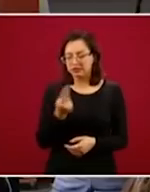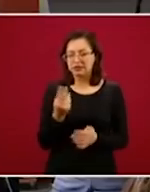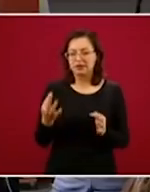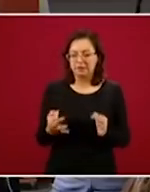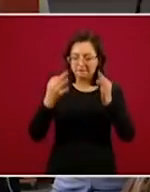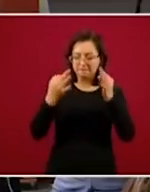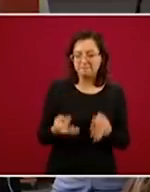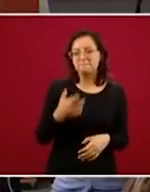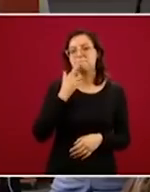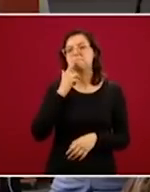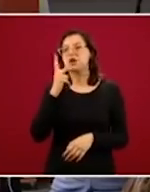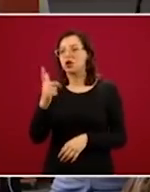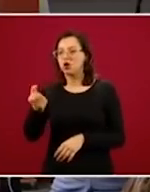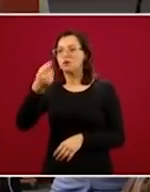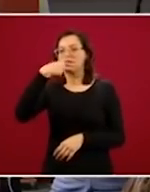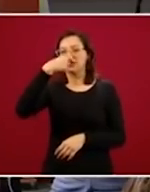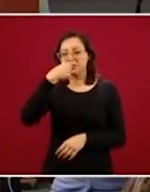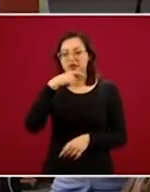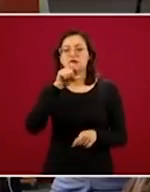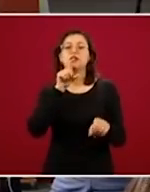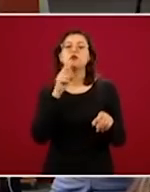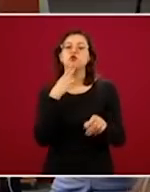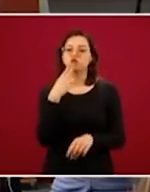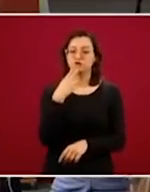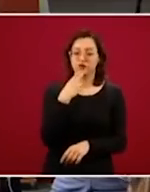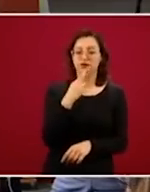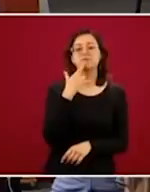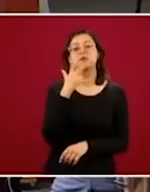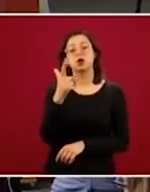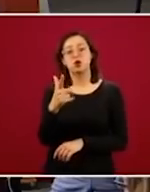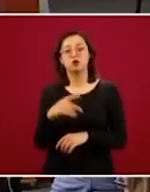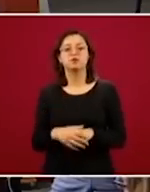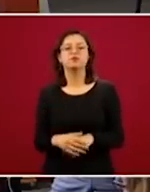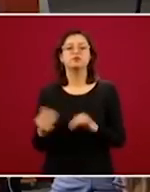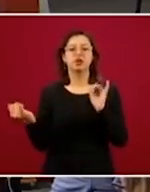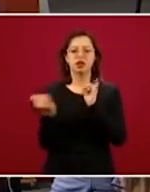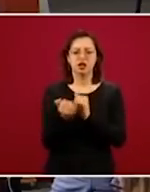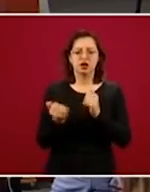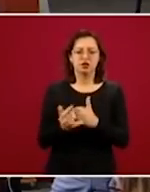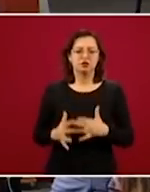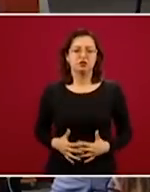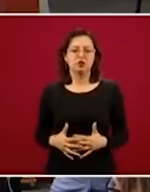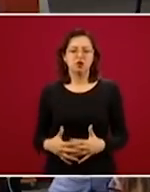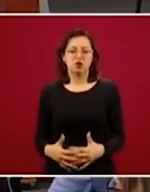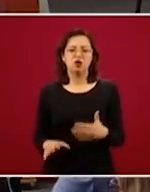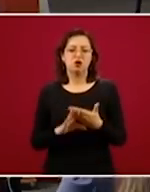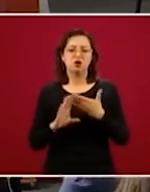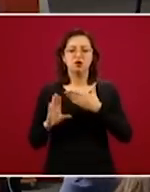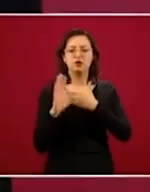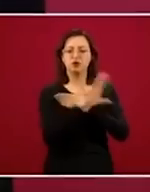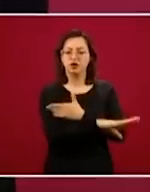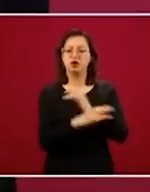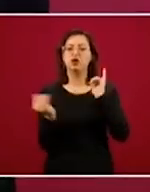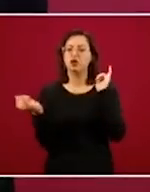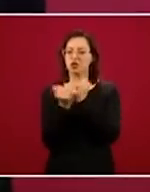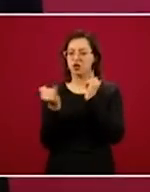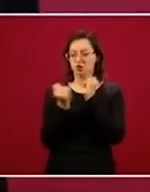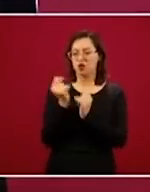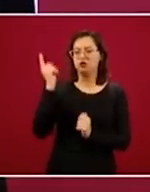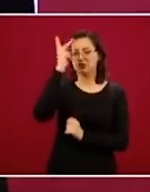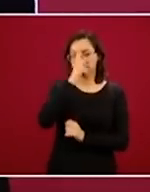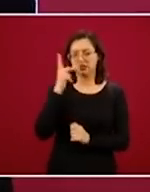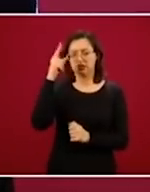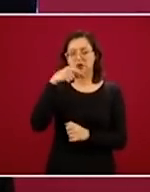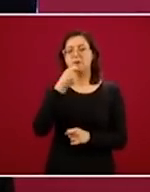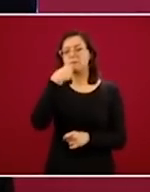optimizar los medicamentos antibióticos igualmente los anticonceptivos y los psicofármacos son grupos terapéuticos que han sido